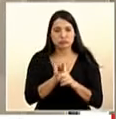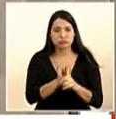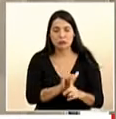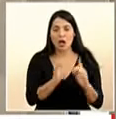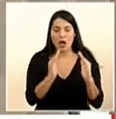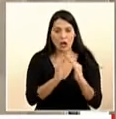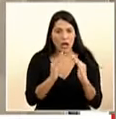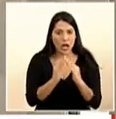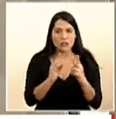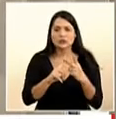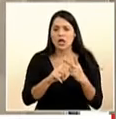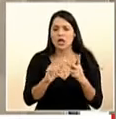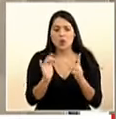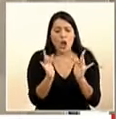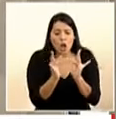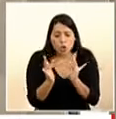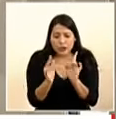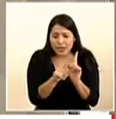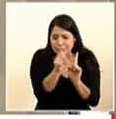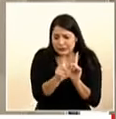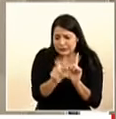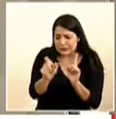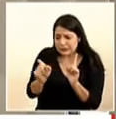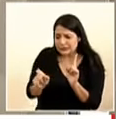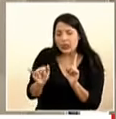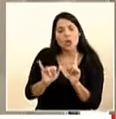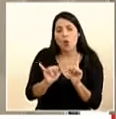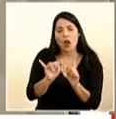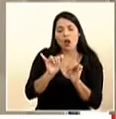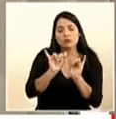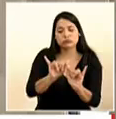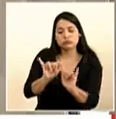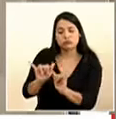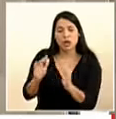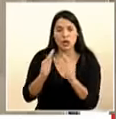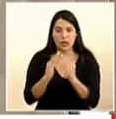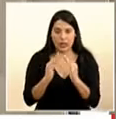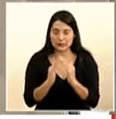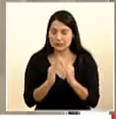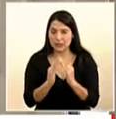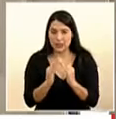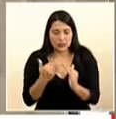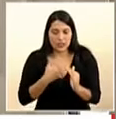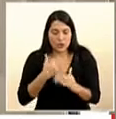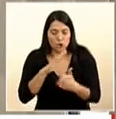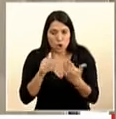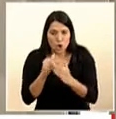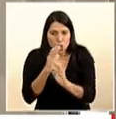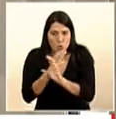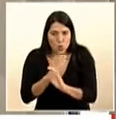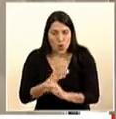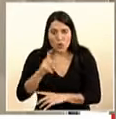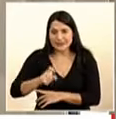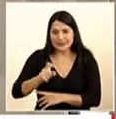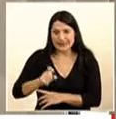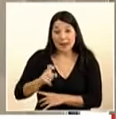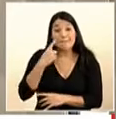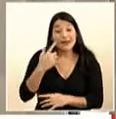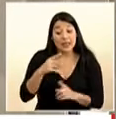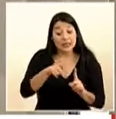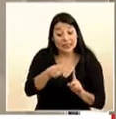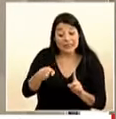para tomar también las medidas de cuarentena precautoria en el sentido de que no vayan en las personas